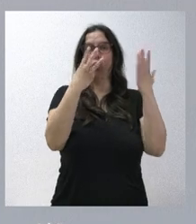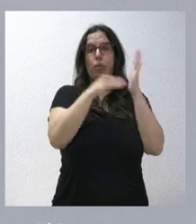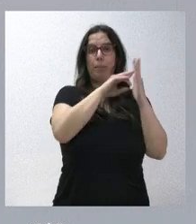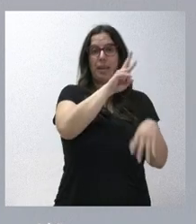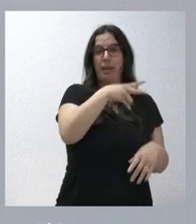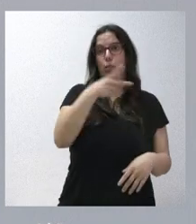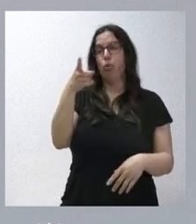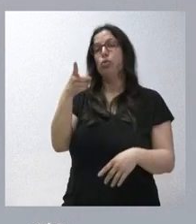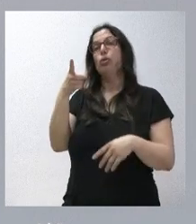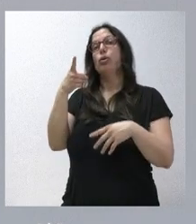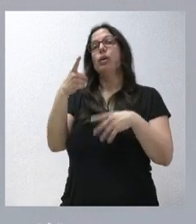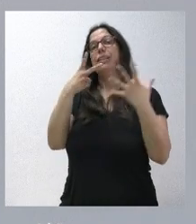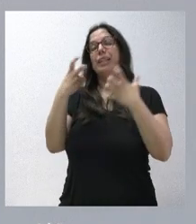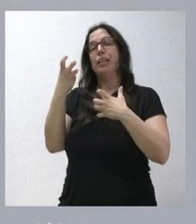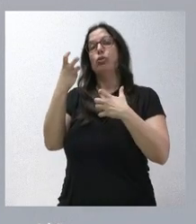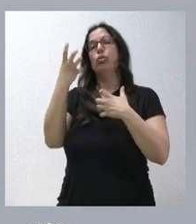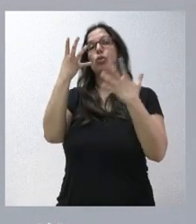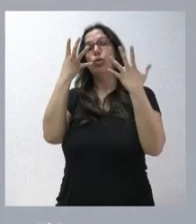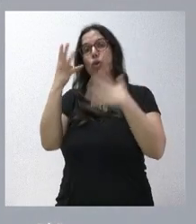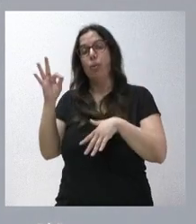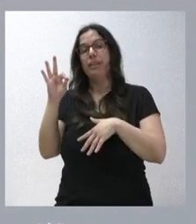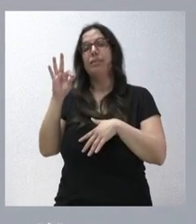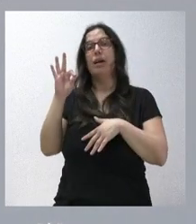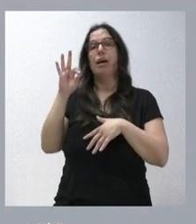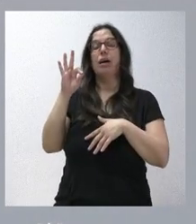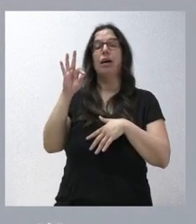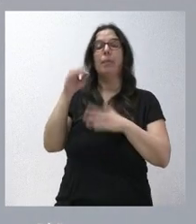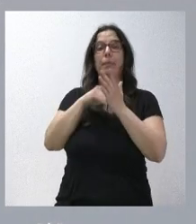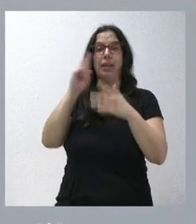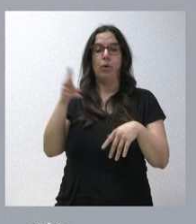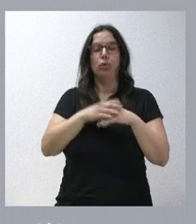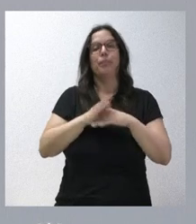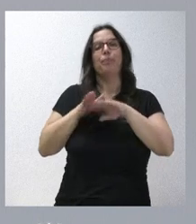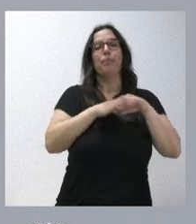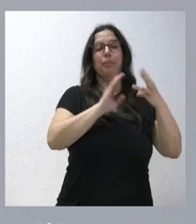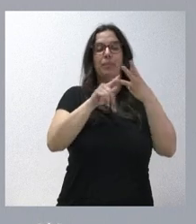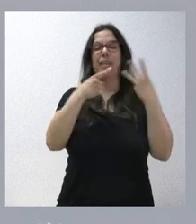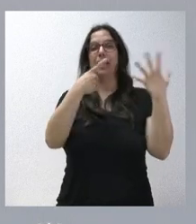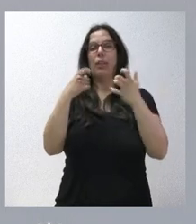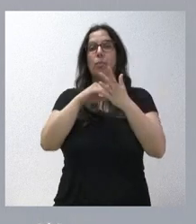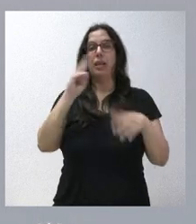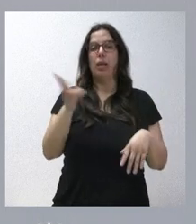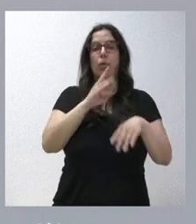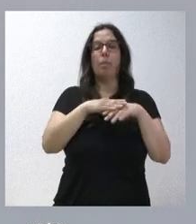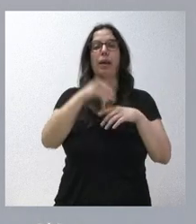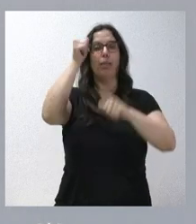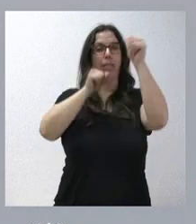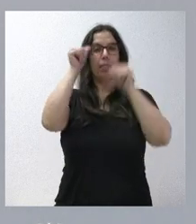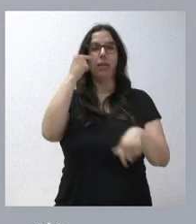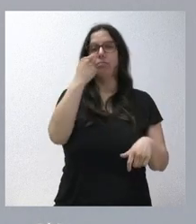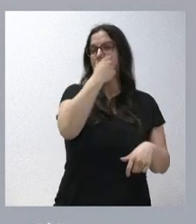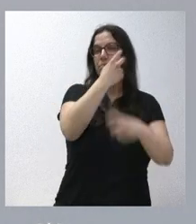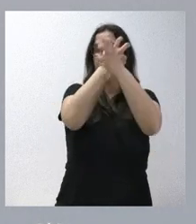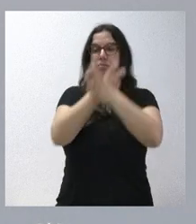Burgos de 793.000 600,000 para cirugías de oftalmología y traumatología